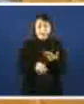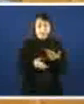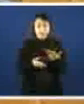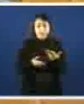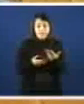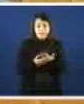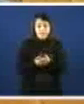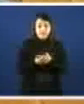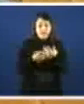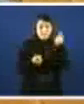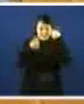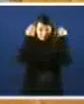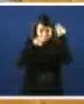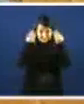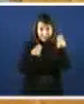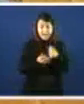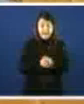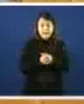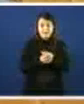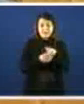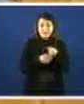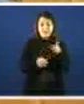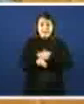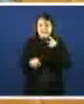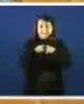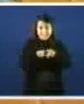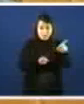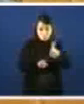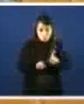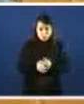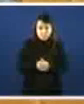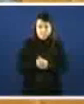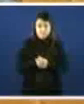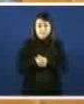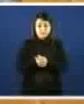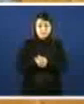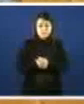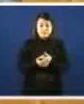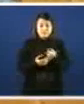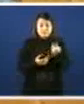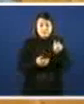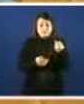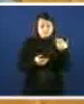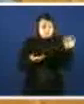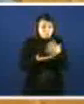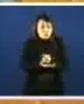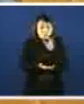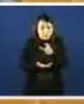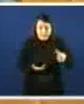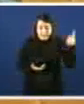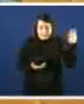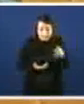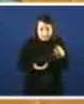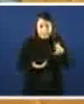descalificar, como partimos da base de que todos os cidadanes teñen dereito a sentirse representados e que a